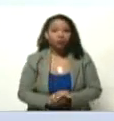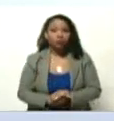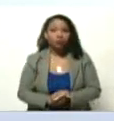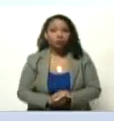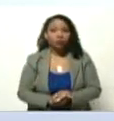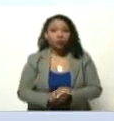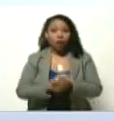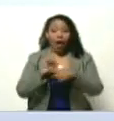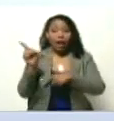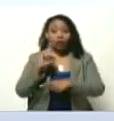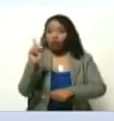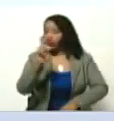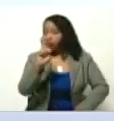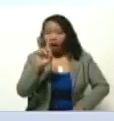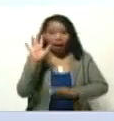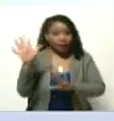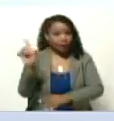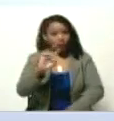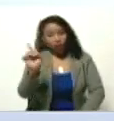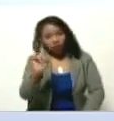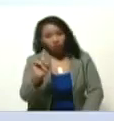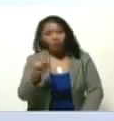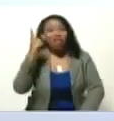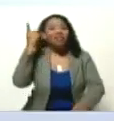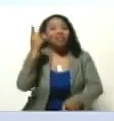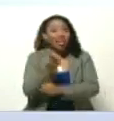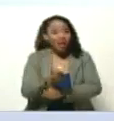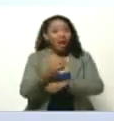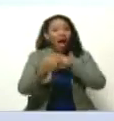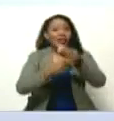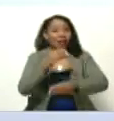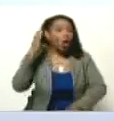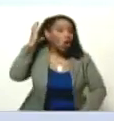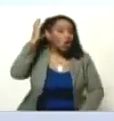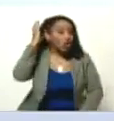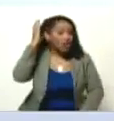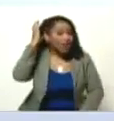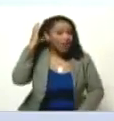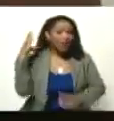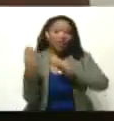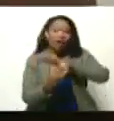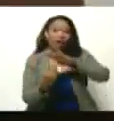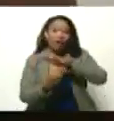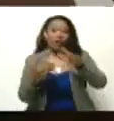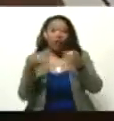Eso no existe. Lo que debe existir es la conciencia de las bases de nuestro partido.